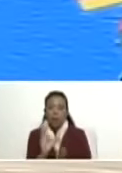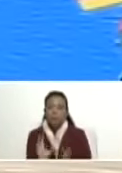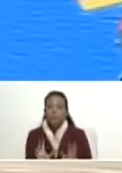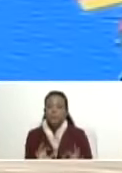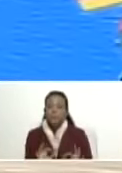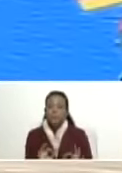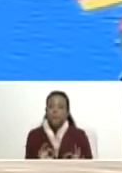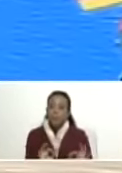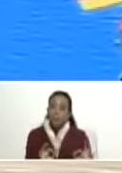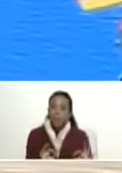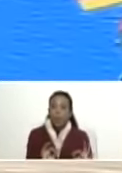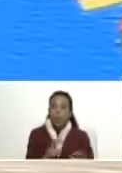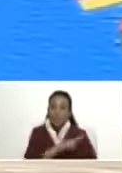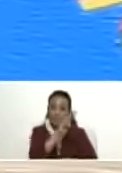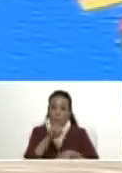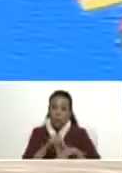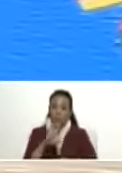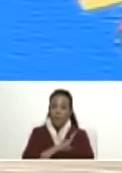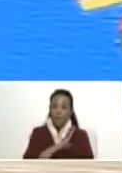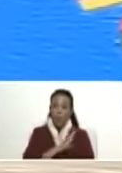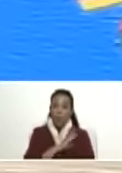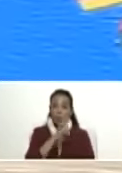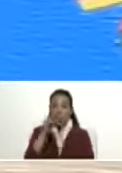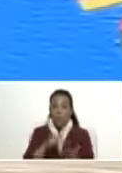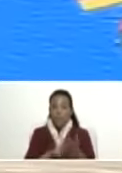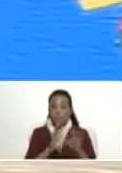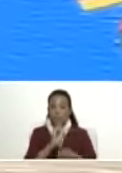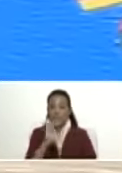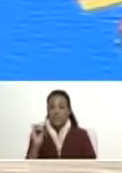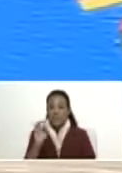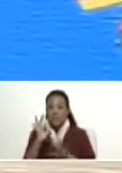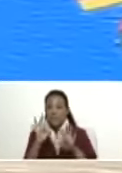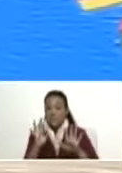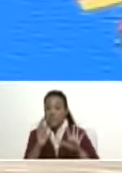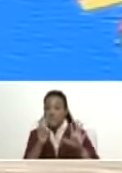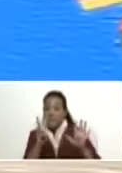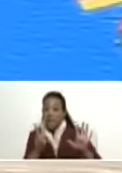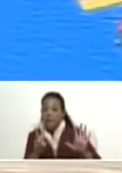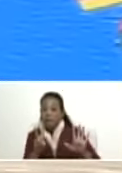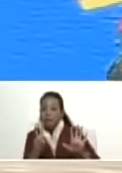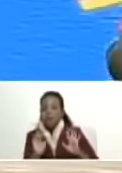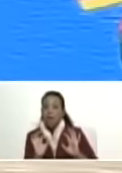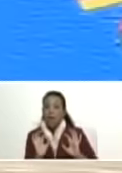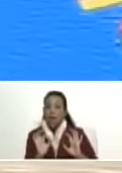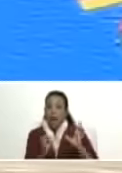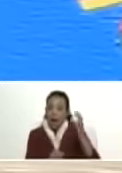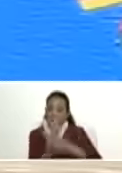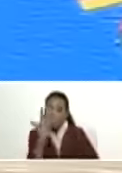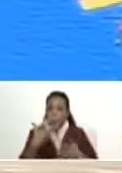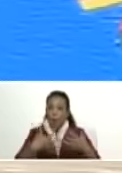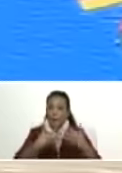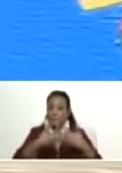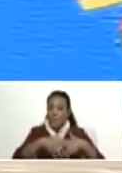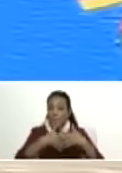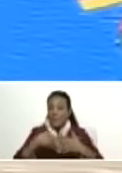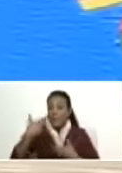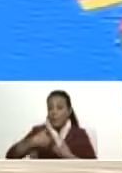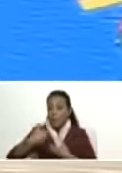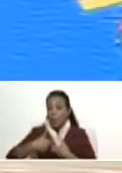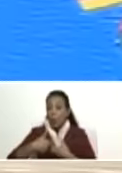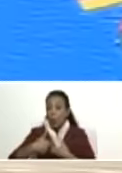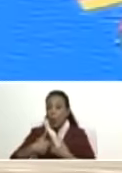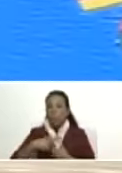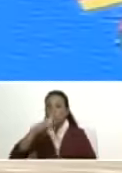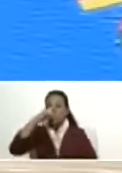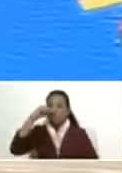producto de la nacionalización del petróleo del 2007, la creación de las empresas mixtas, y jura